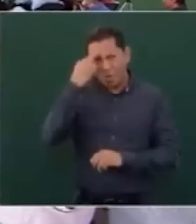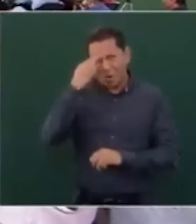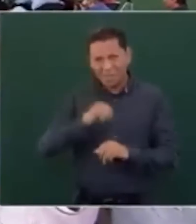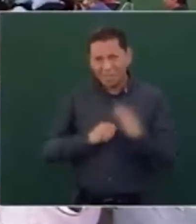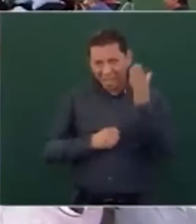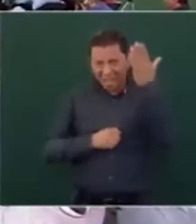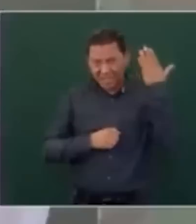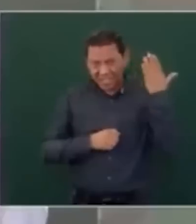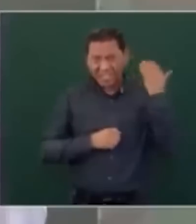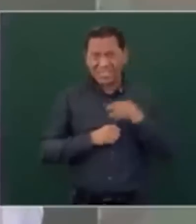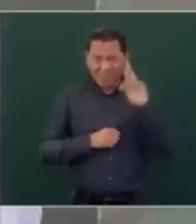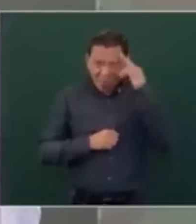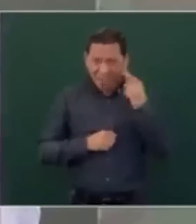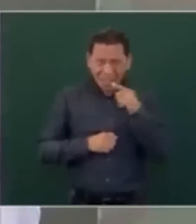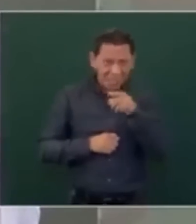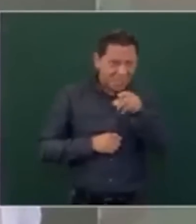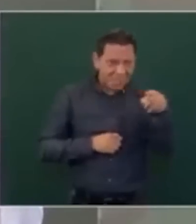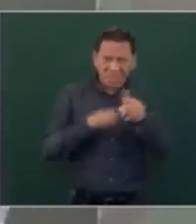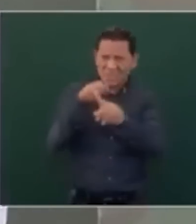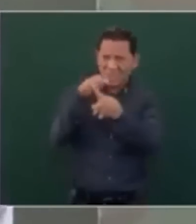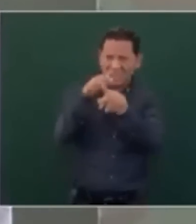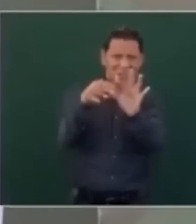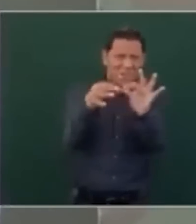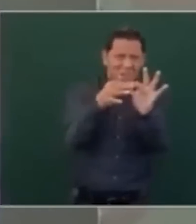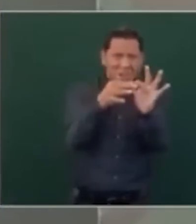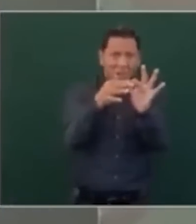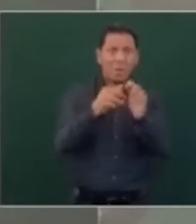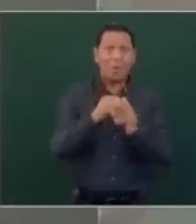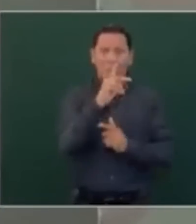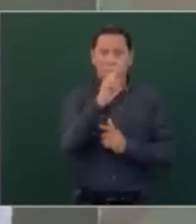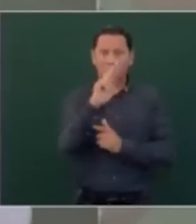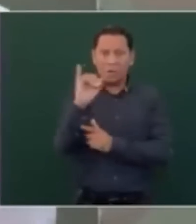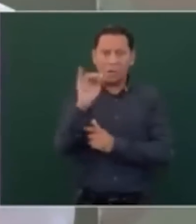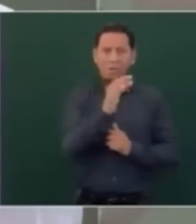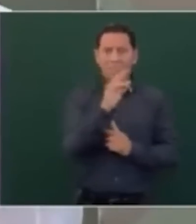cuánto engañaron de que eran distintos el PRI y el PAN.